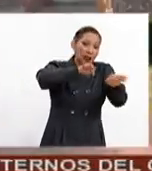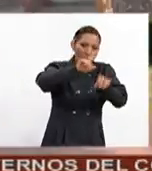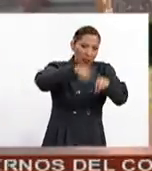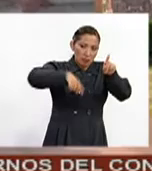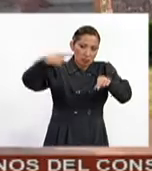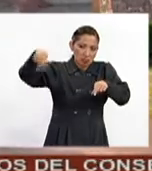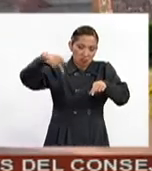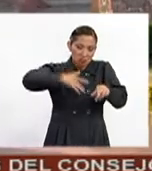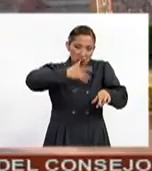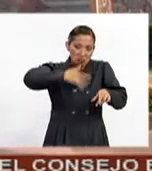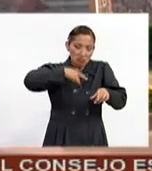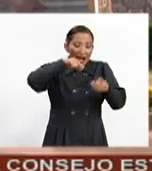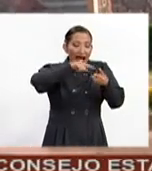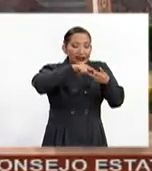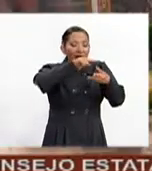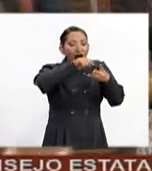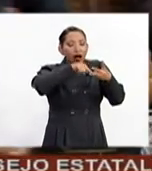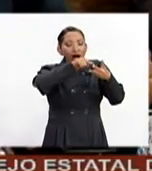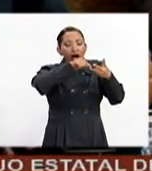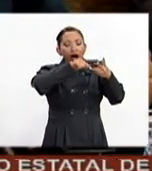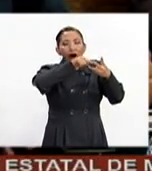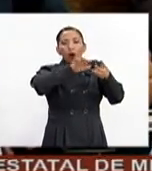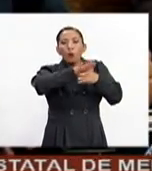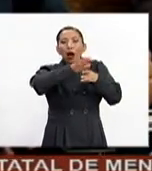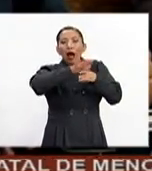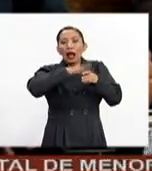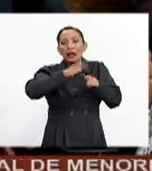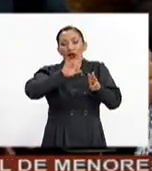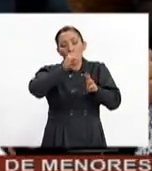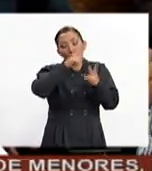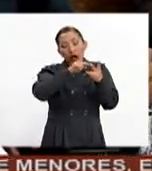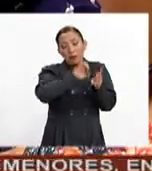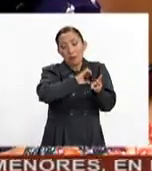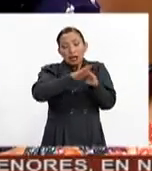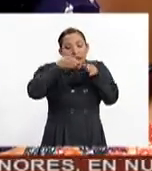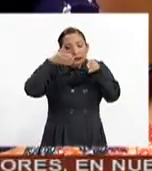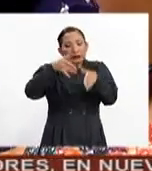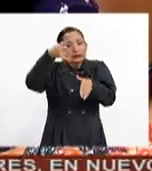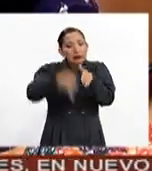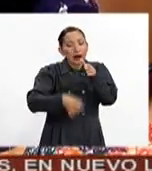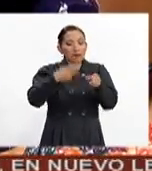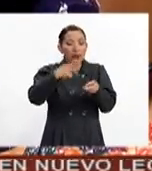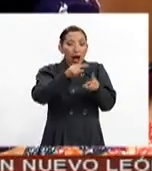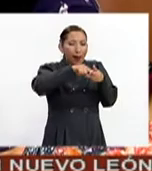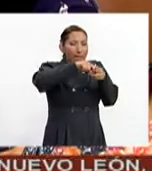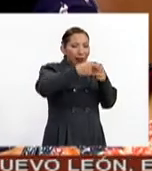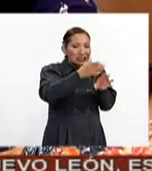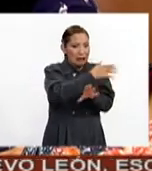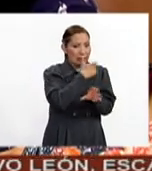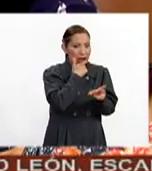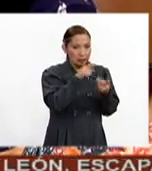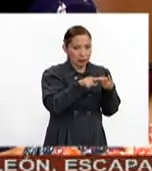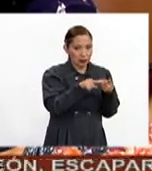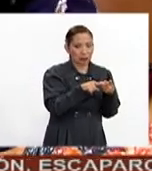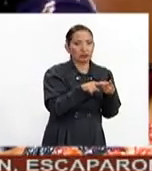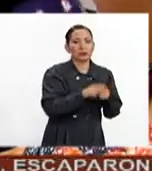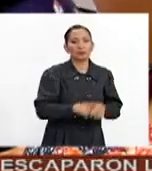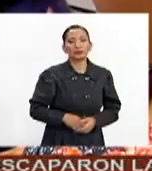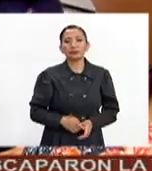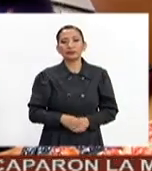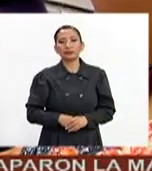ellos trabajen en una de estas lenguas y se especialicen en una de estas lenguas. Pero la formación inicial es en inglés.